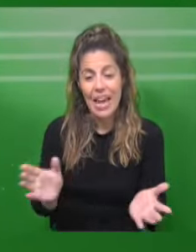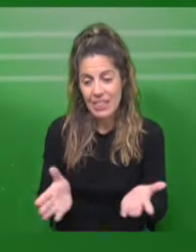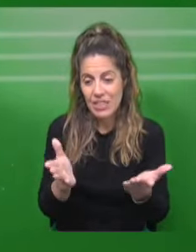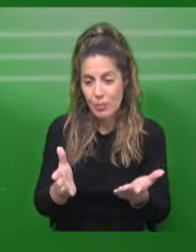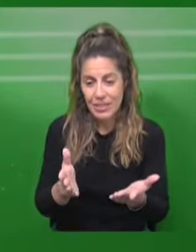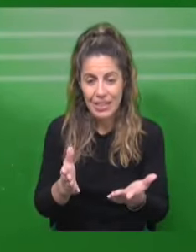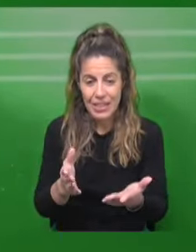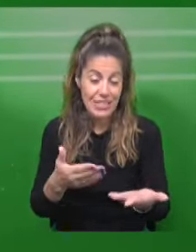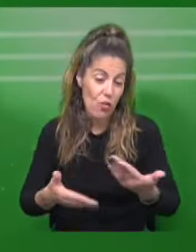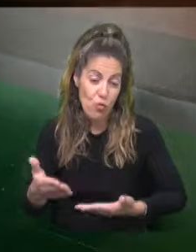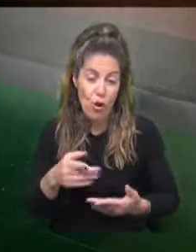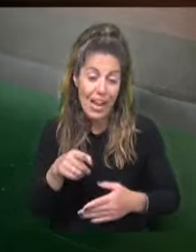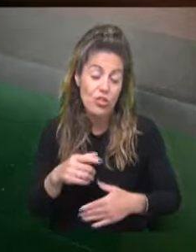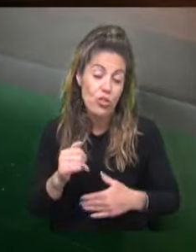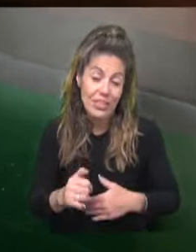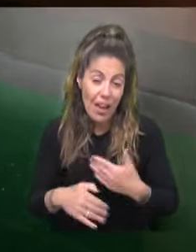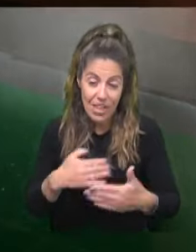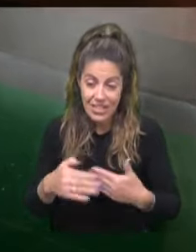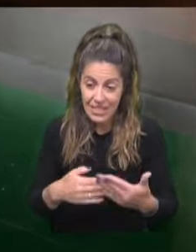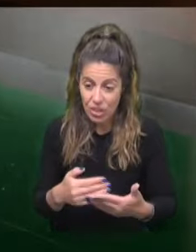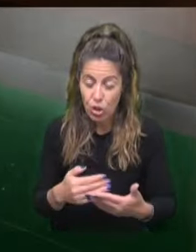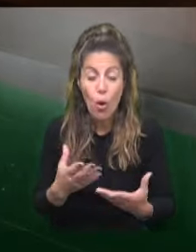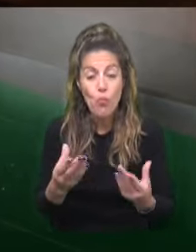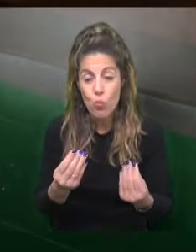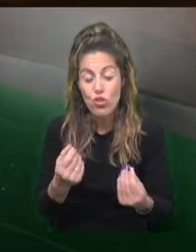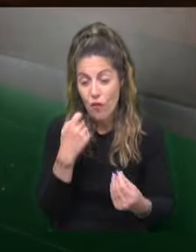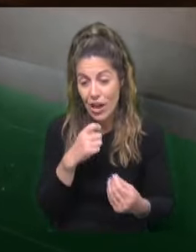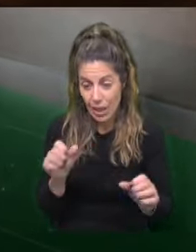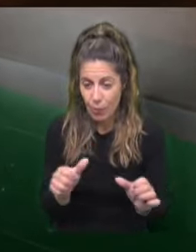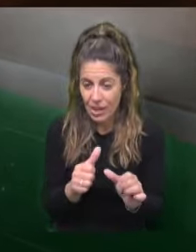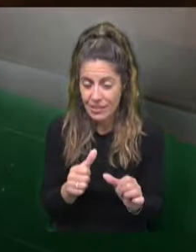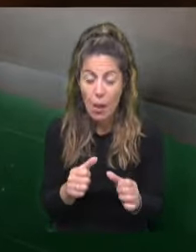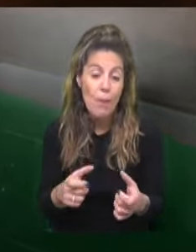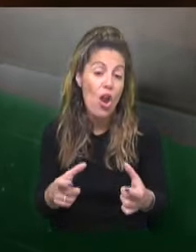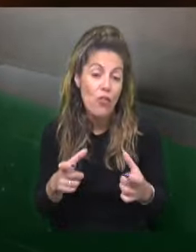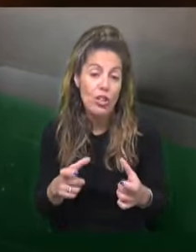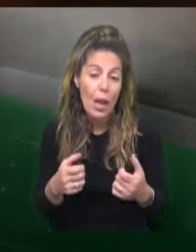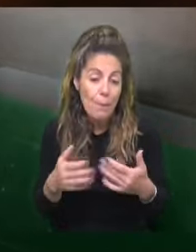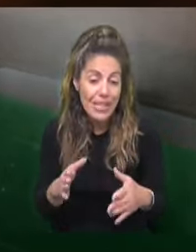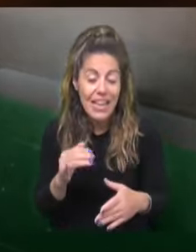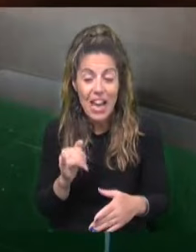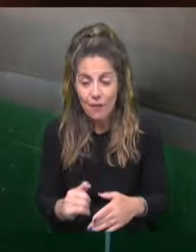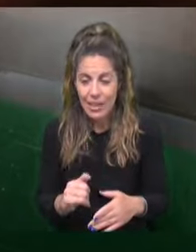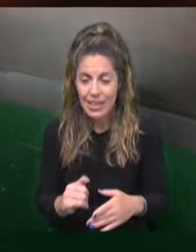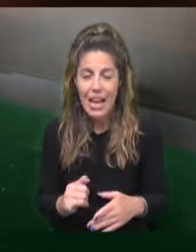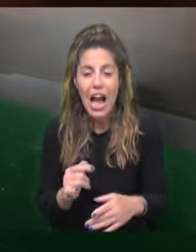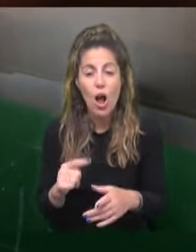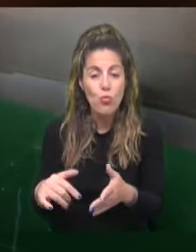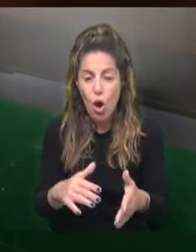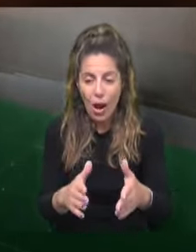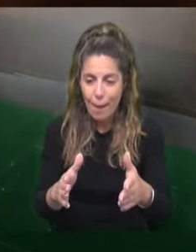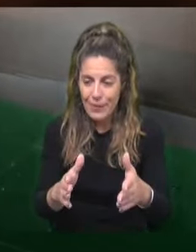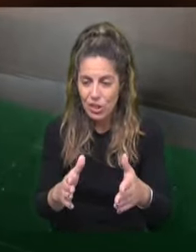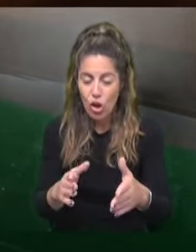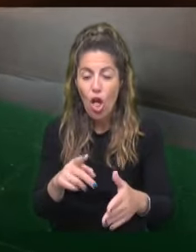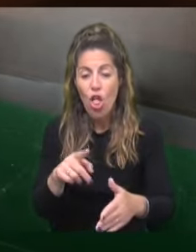flujos esas cosas están avanzando hay mucho por hacer Pero afortunadamente ya empiezan a ver algunos senderos por